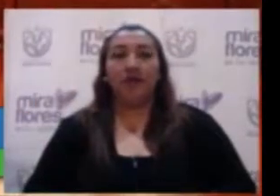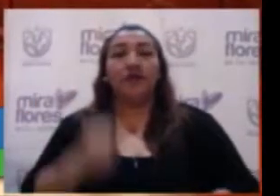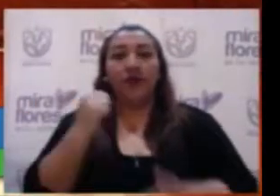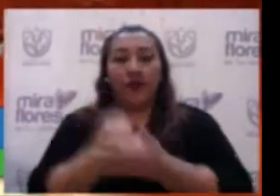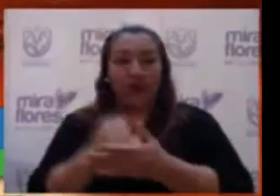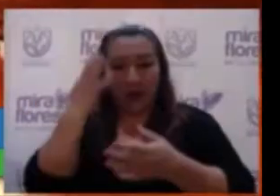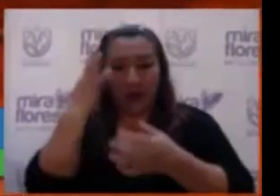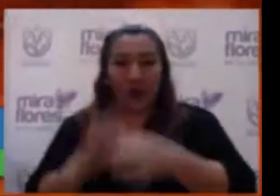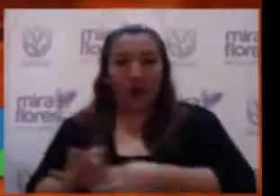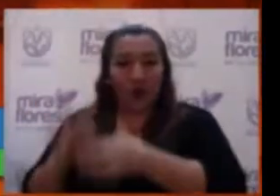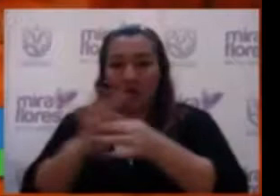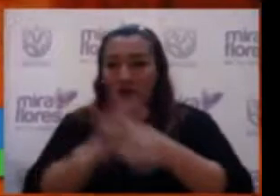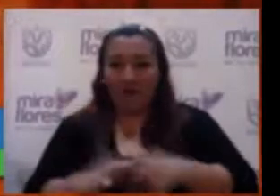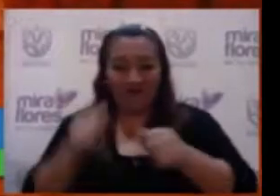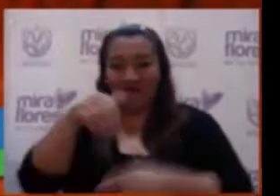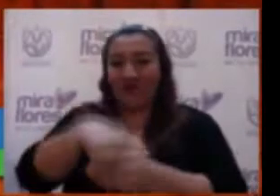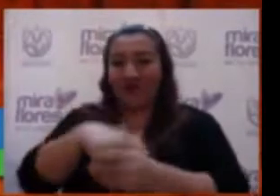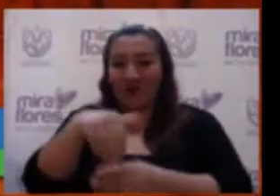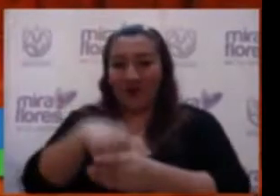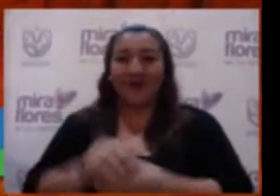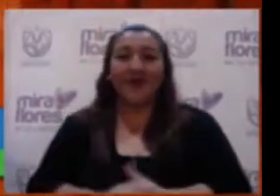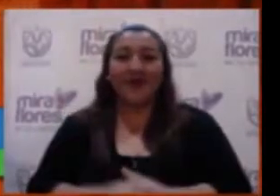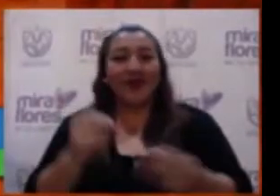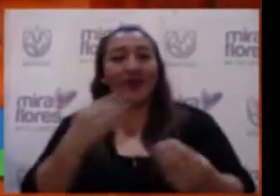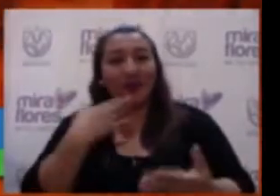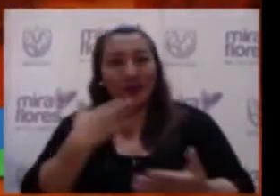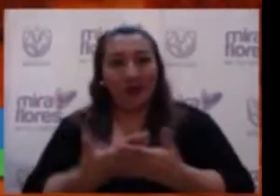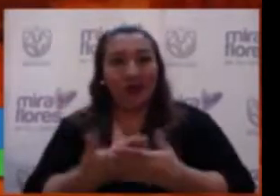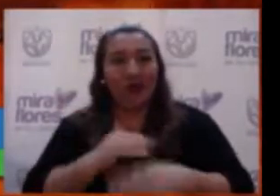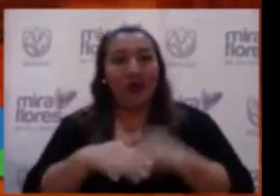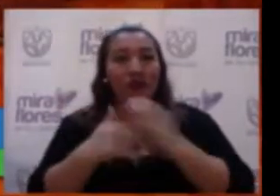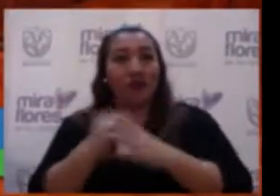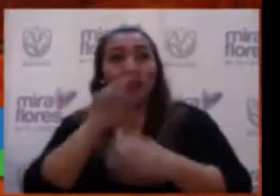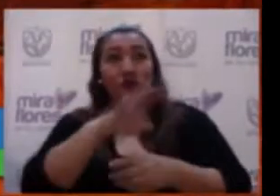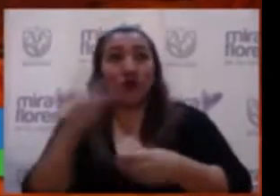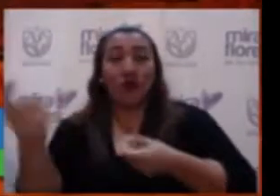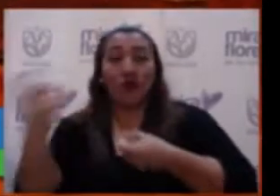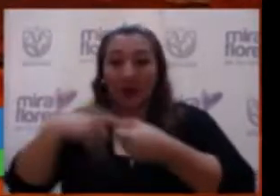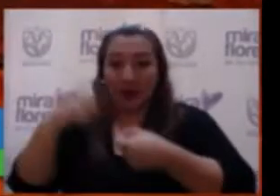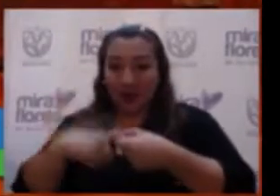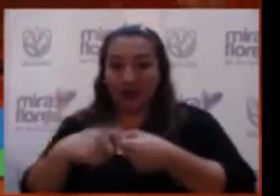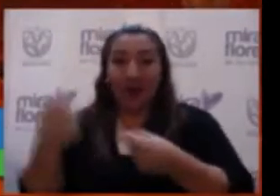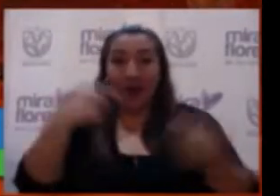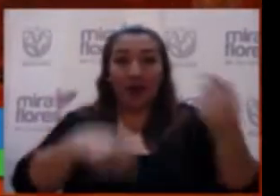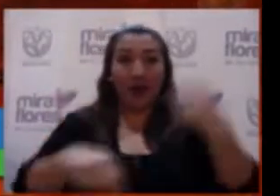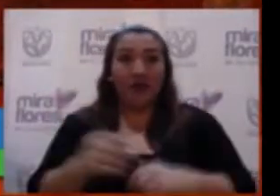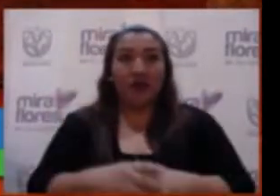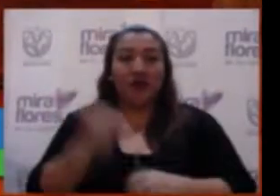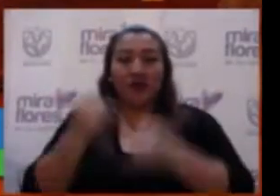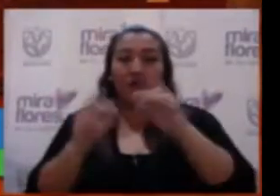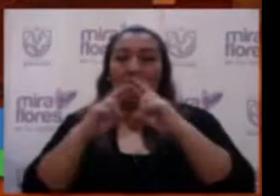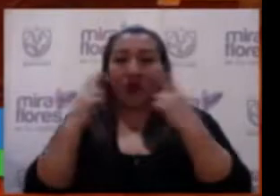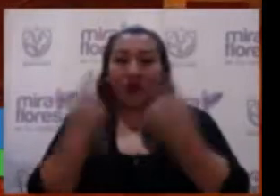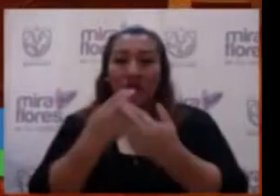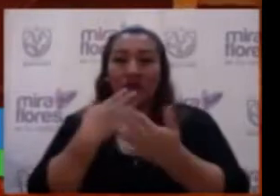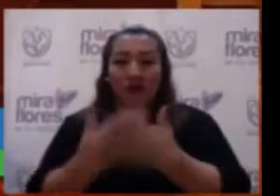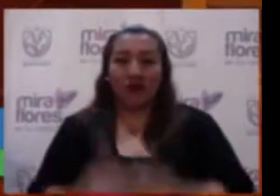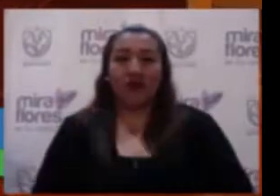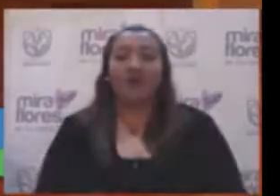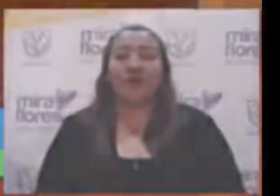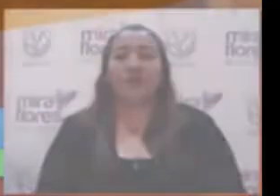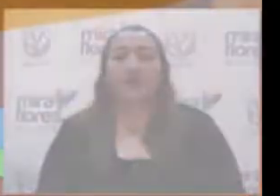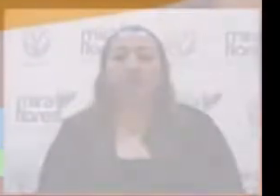también por unanimidad de votos. Muchísimas gracias por su participación, su presencia. Se levanta la sesión.